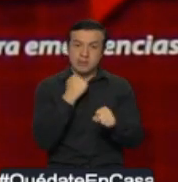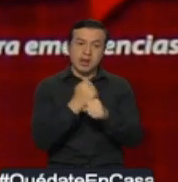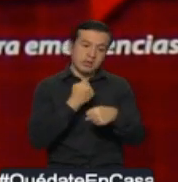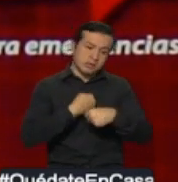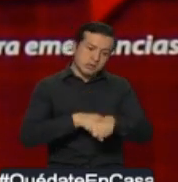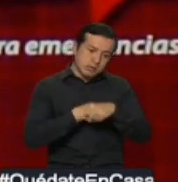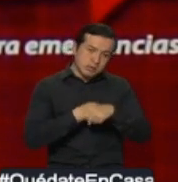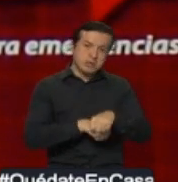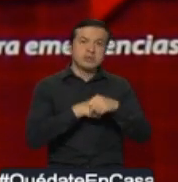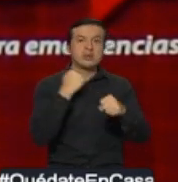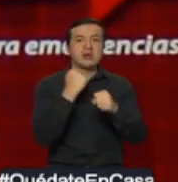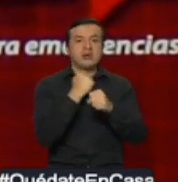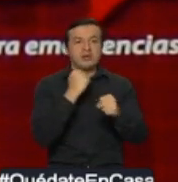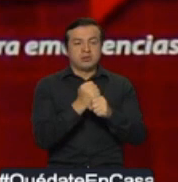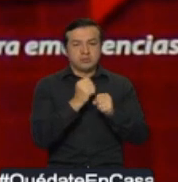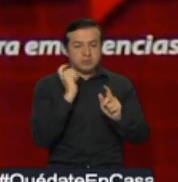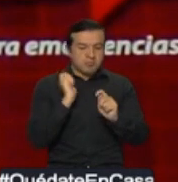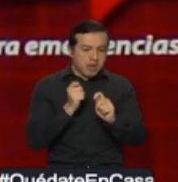esto.